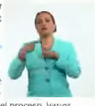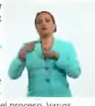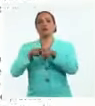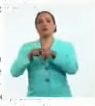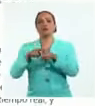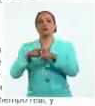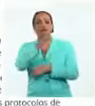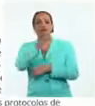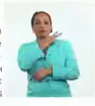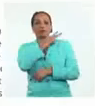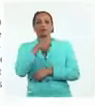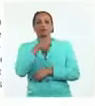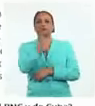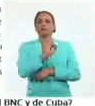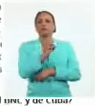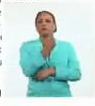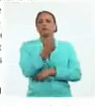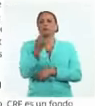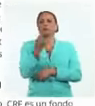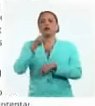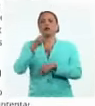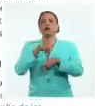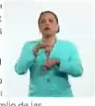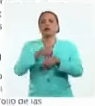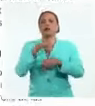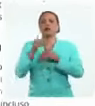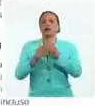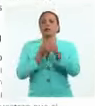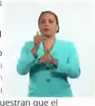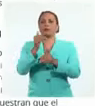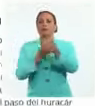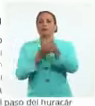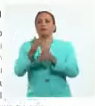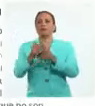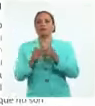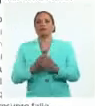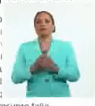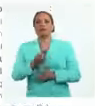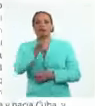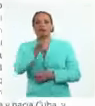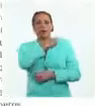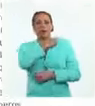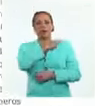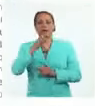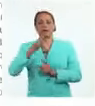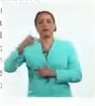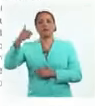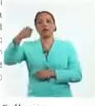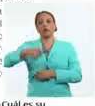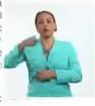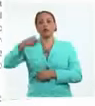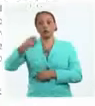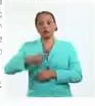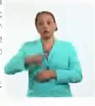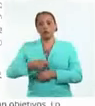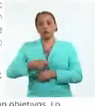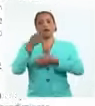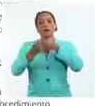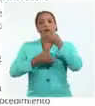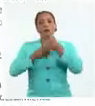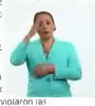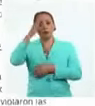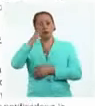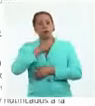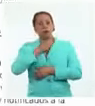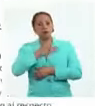la organización de cada uno de los momentos del proceso. El titular de Justicia ratificó además la posición de la mayor de las Antillas